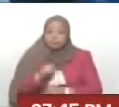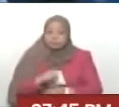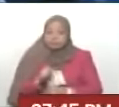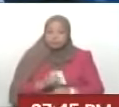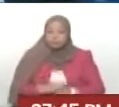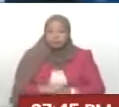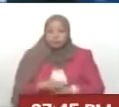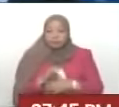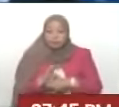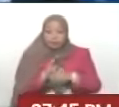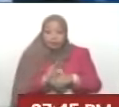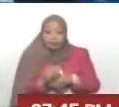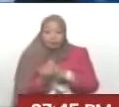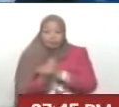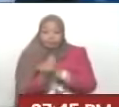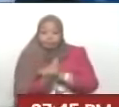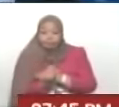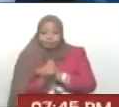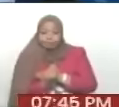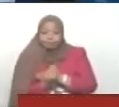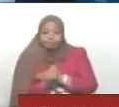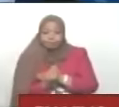Siempre cuidándonos.